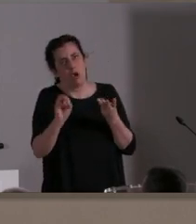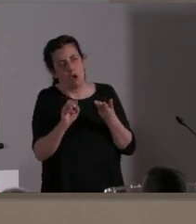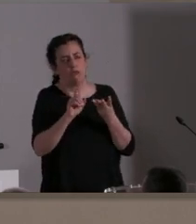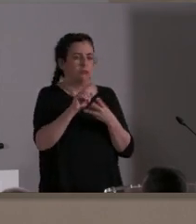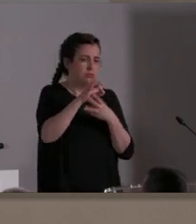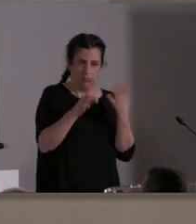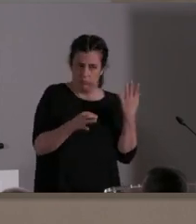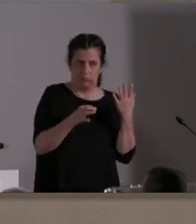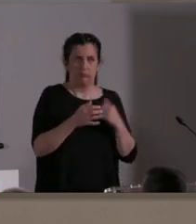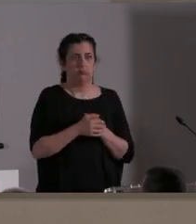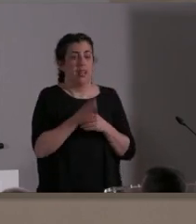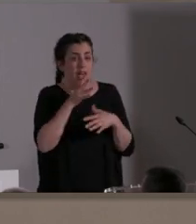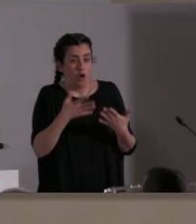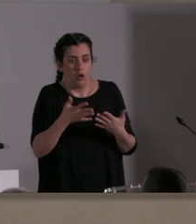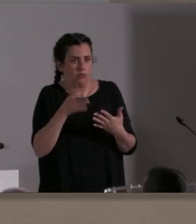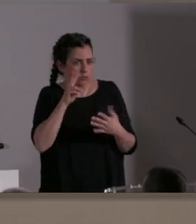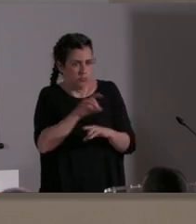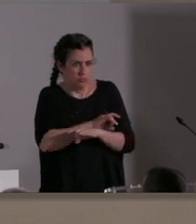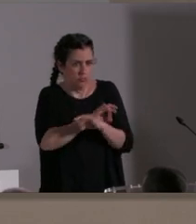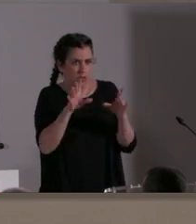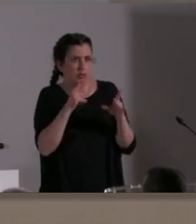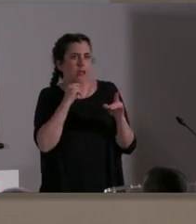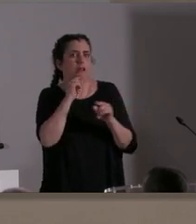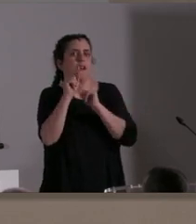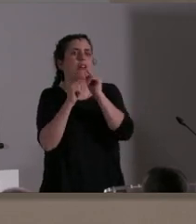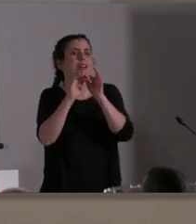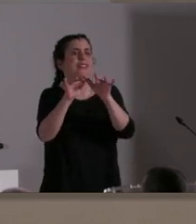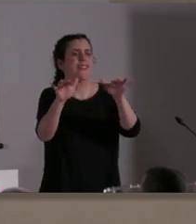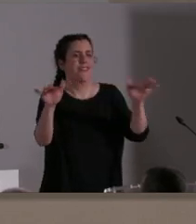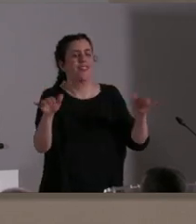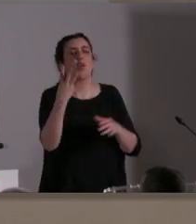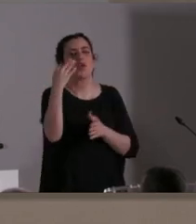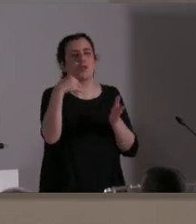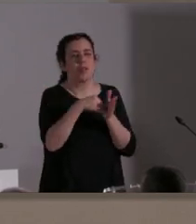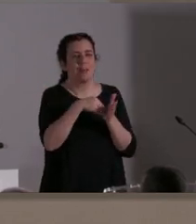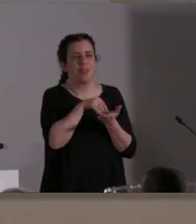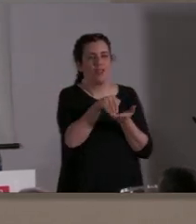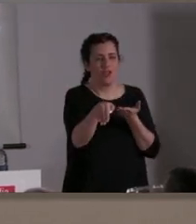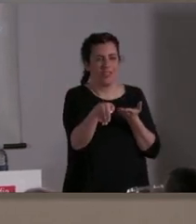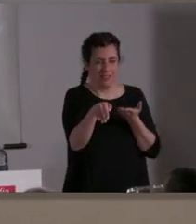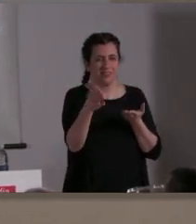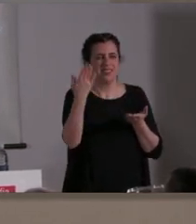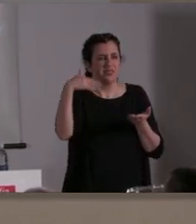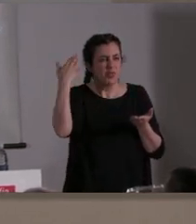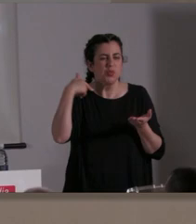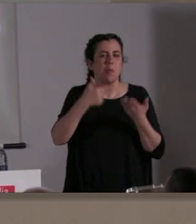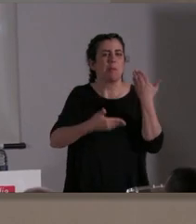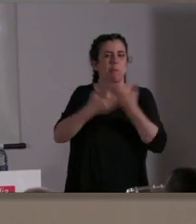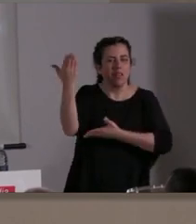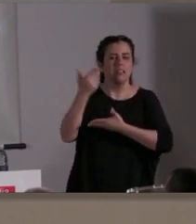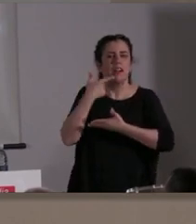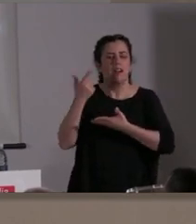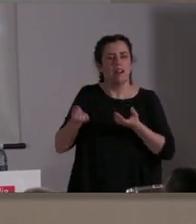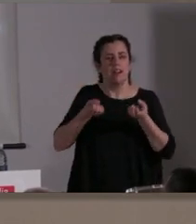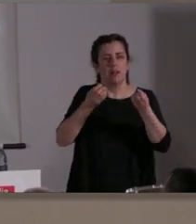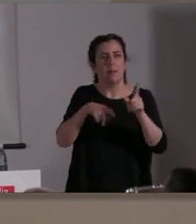Y ahora, sin duda, pues está en boca de mucha gente los 4.000 millones que hace tiempo, ¿no?, que la prensa dice y el